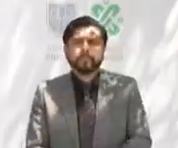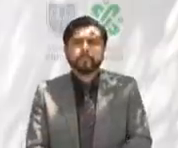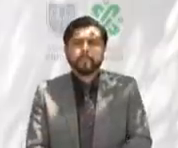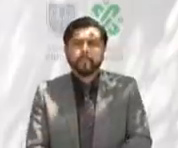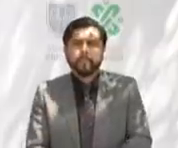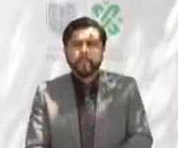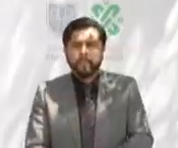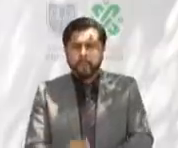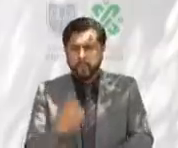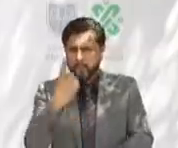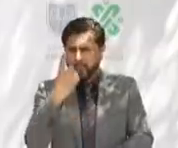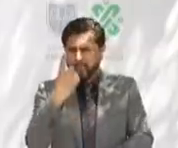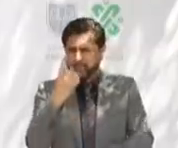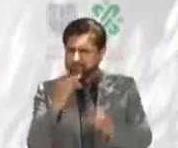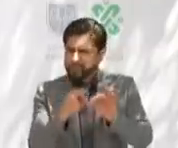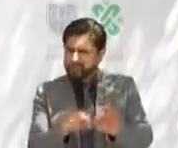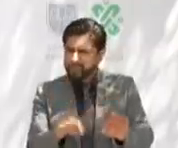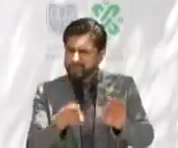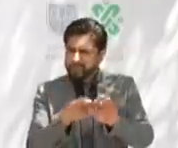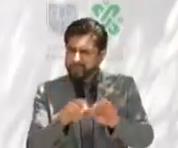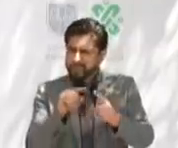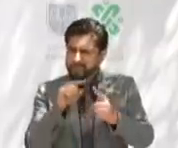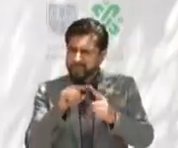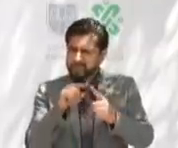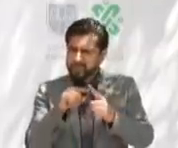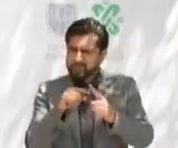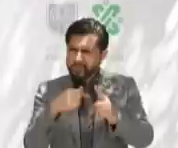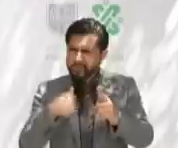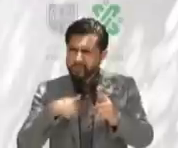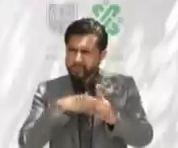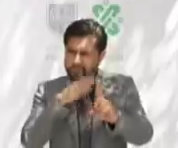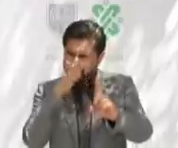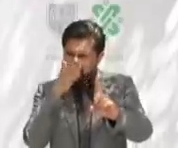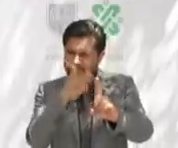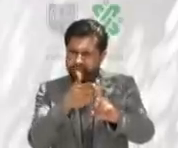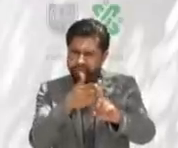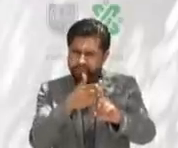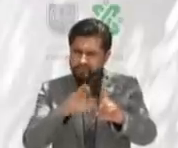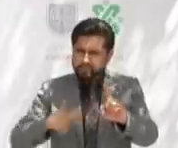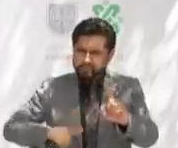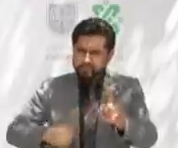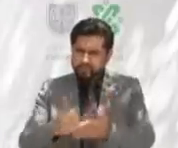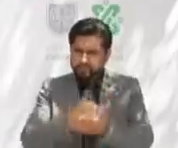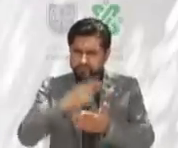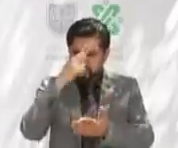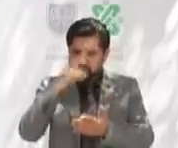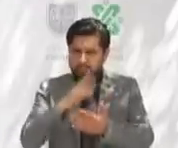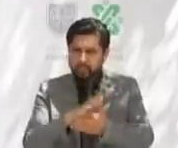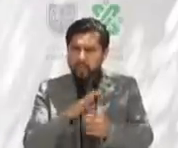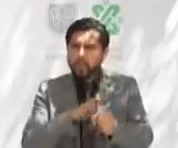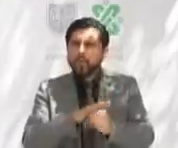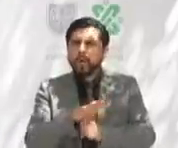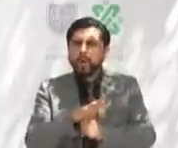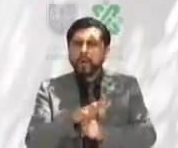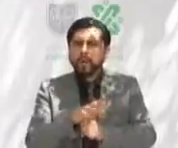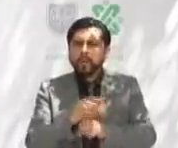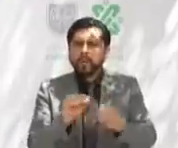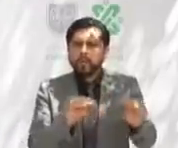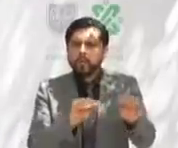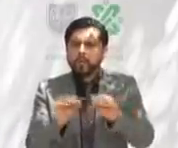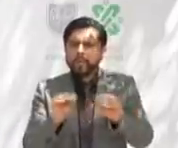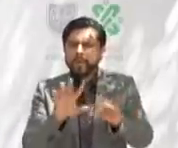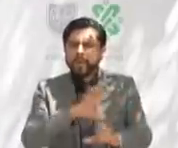Uno de los ejes centrales del proyecto de ciudad que encabezamos es lo que llamamos movilidad integrada